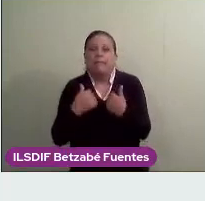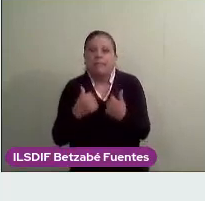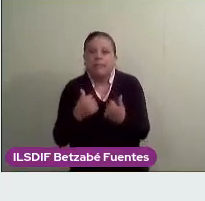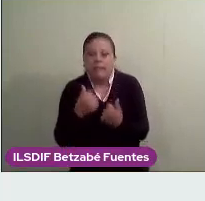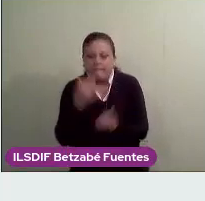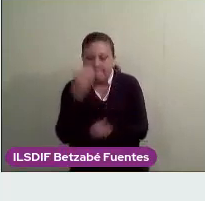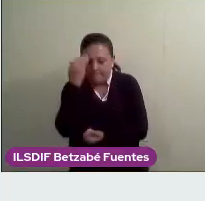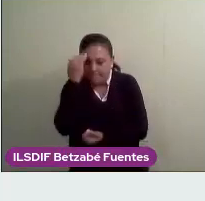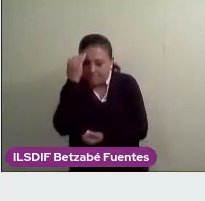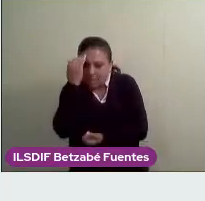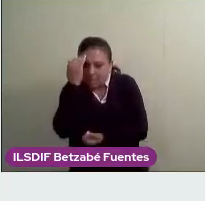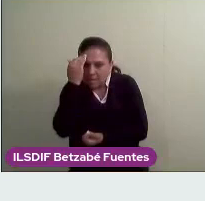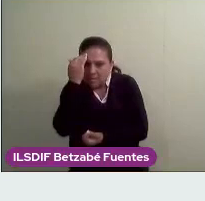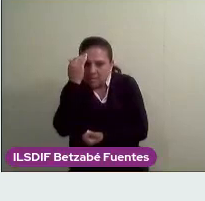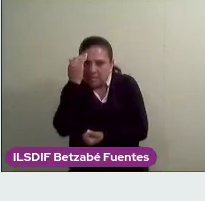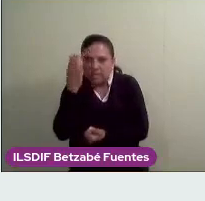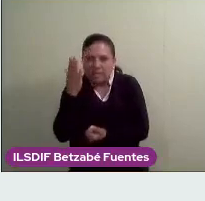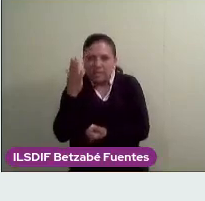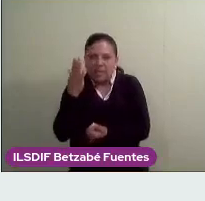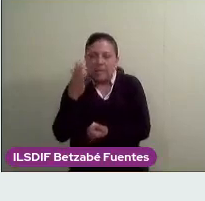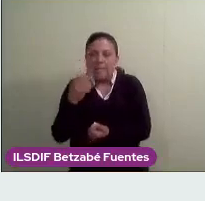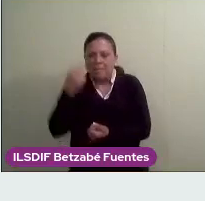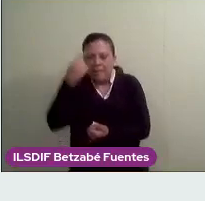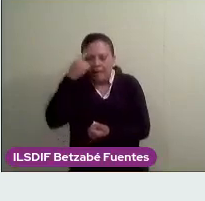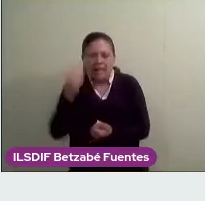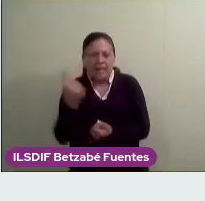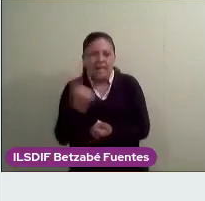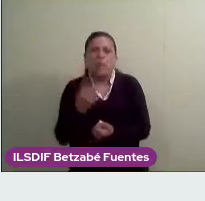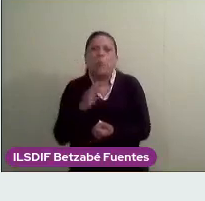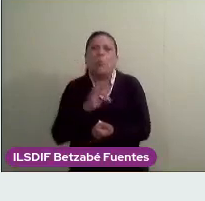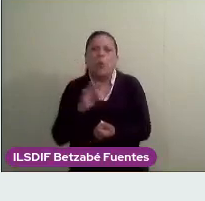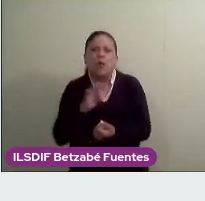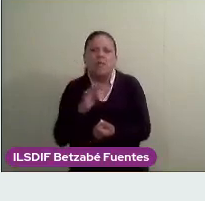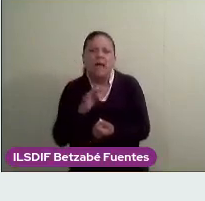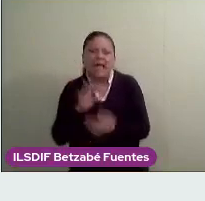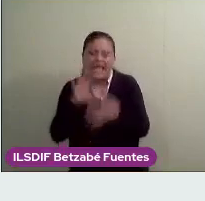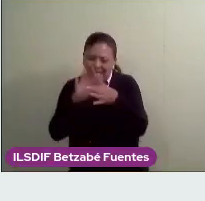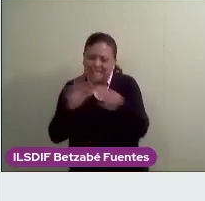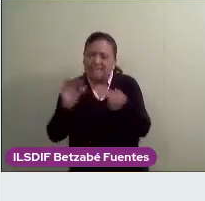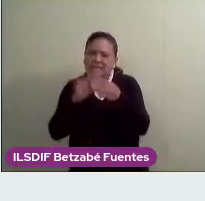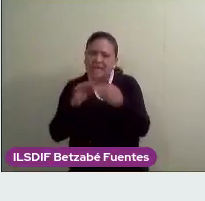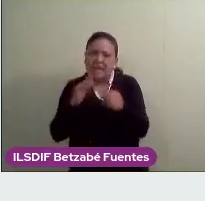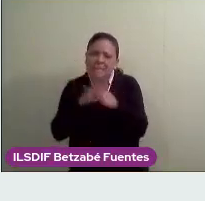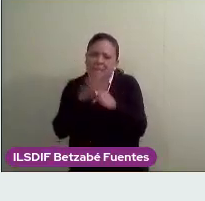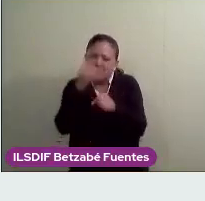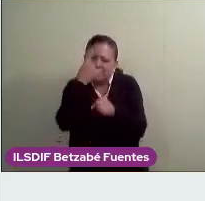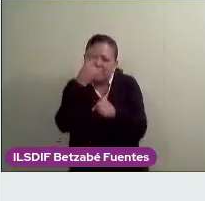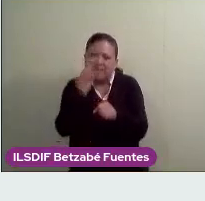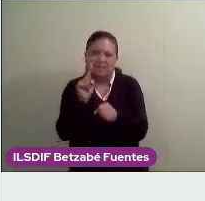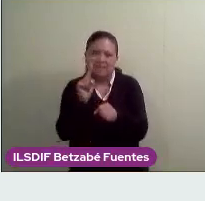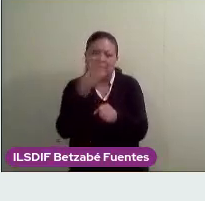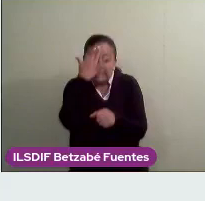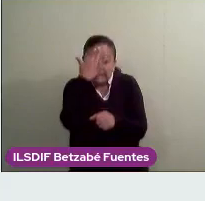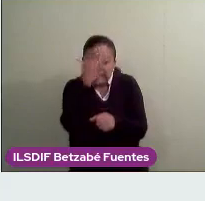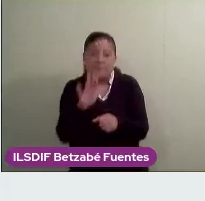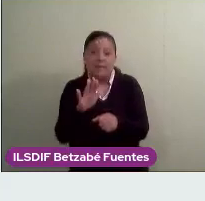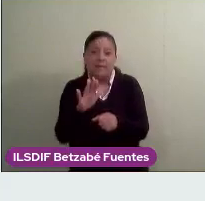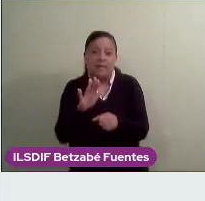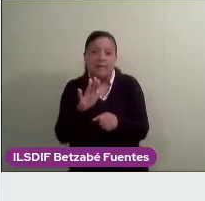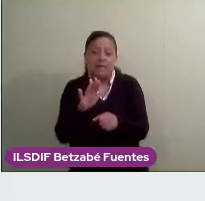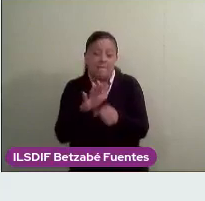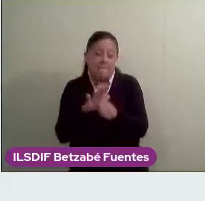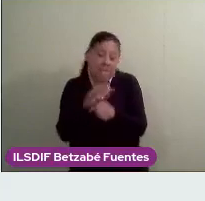emociones para que se vaya entrenando y entonces los pueda verbalizar más fácilmente y reconocer más fácilmente, ¿no? Pero bueno,